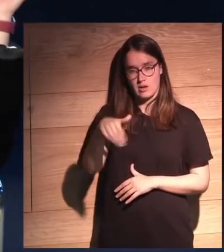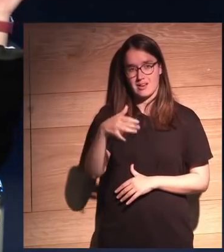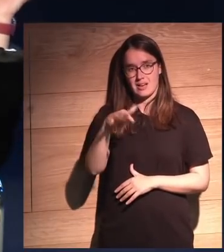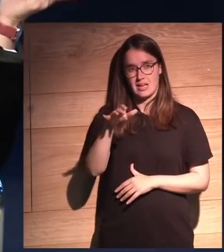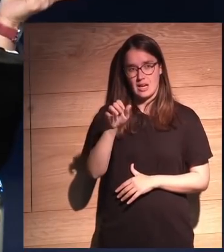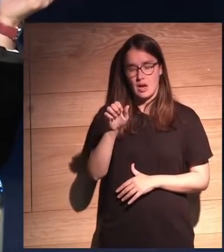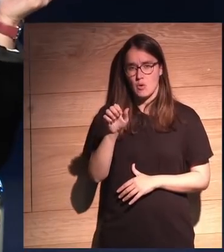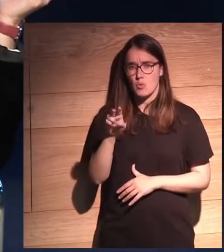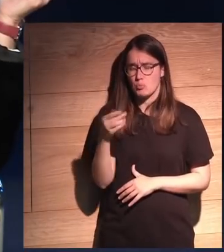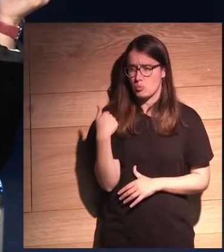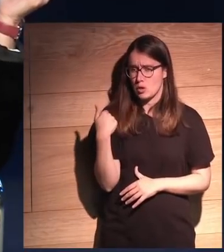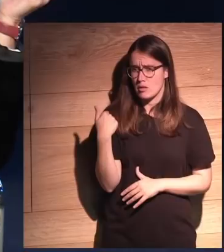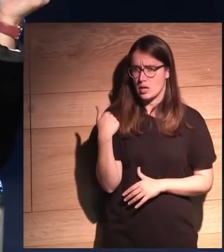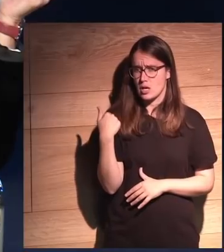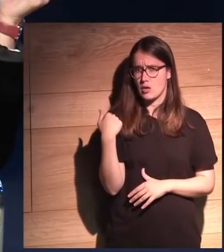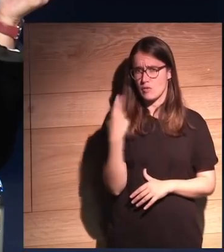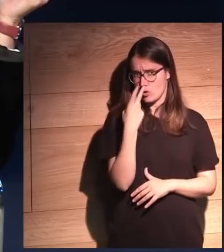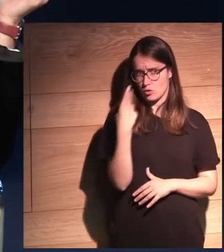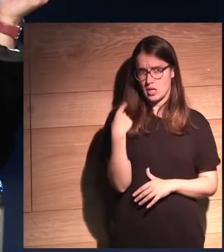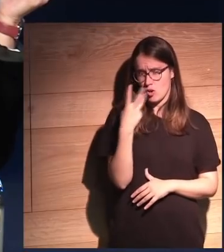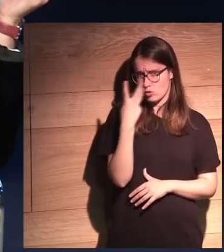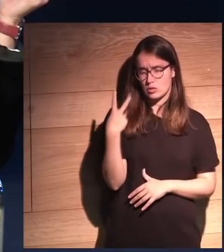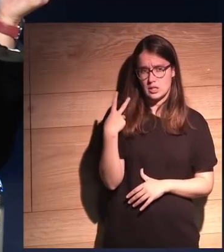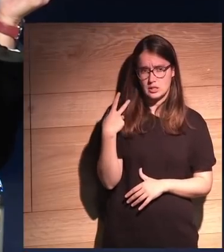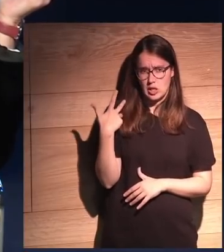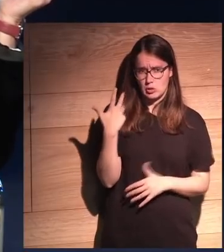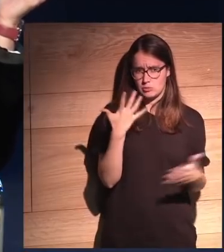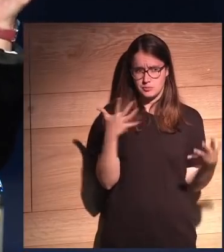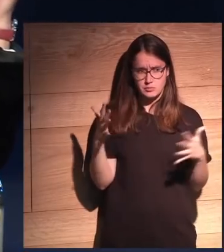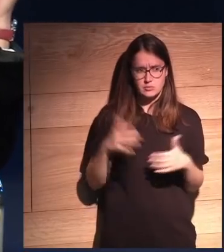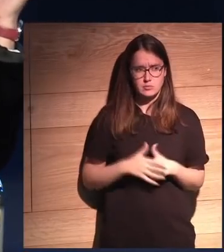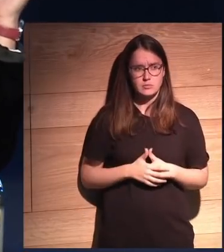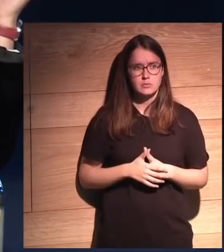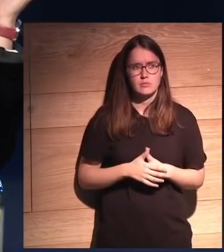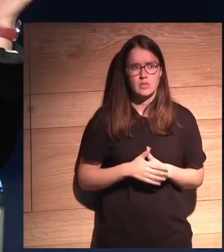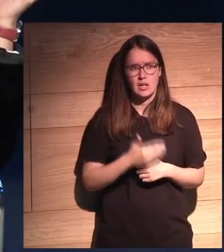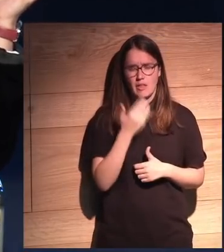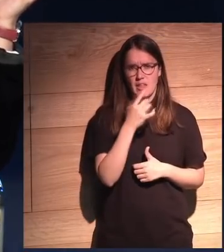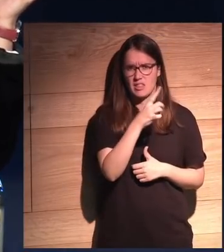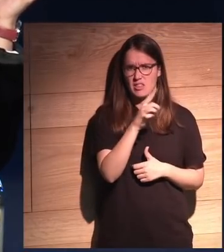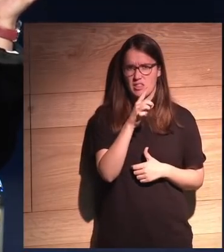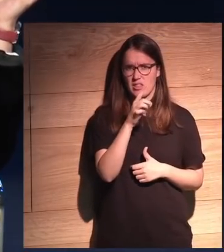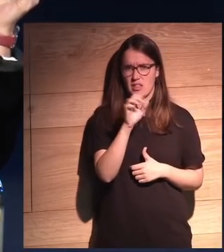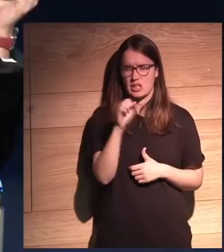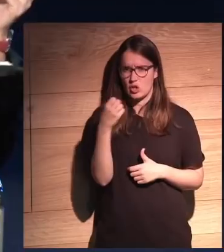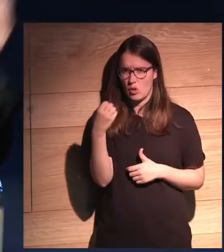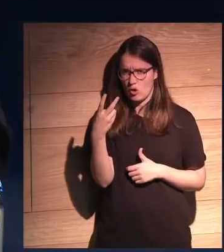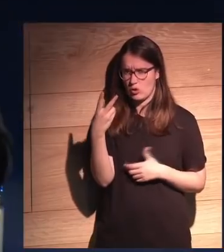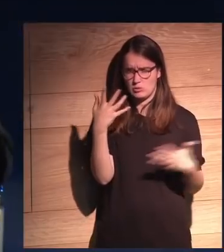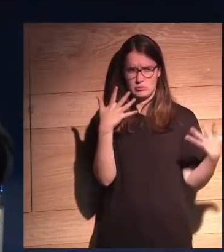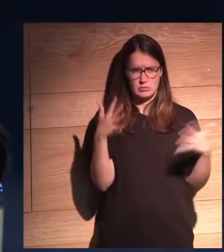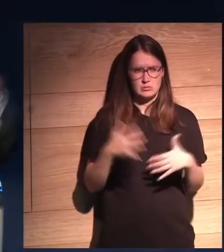murió hace muy poco, Ángeles Santos murió hace 2 o 3 años, por ahí, con 102 años, me parece que tenía,